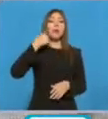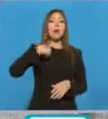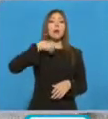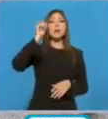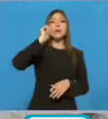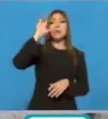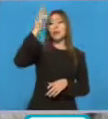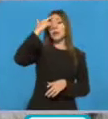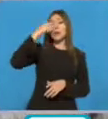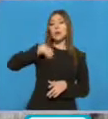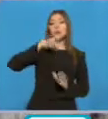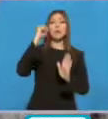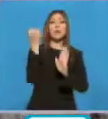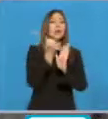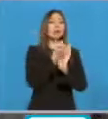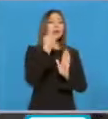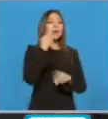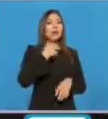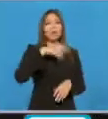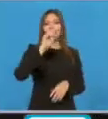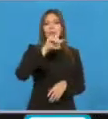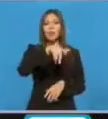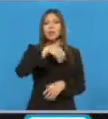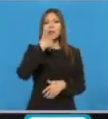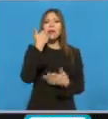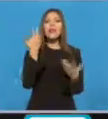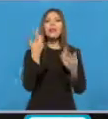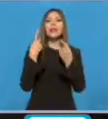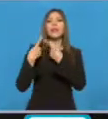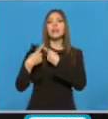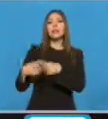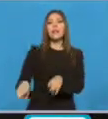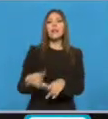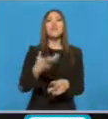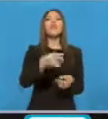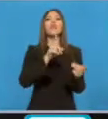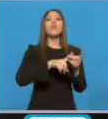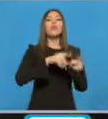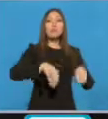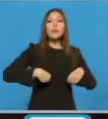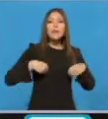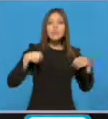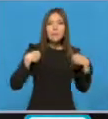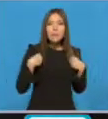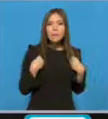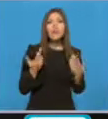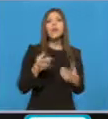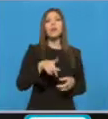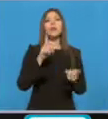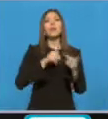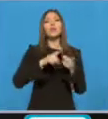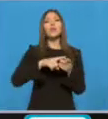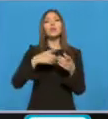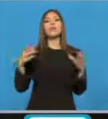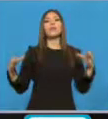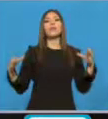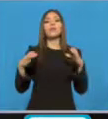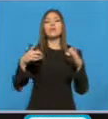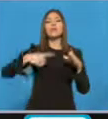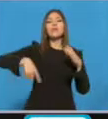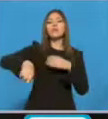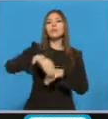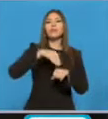algo diferente. Por la Vamos a ver gente. el contexto en el que él vive, donde vemos una sociedad sometida por